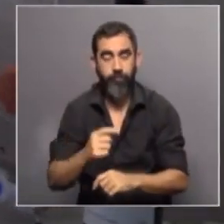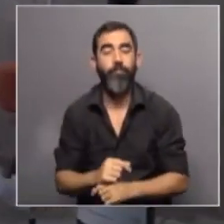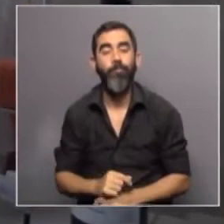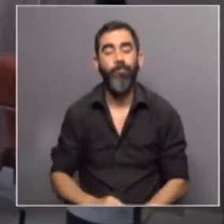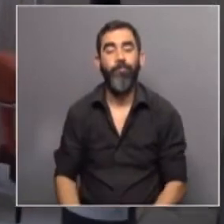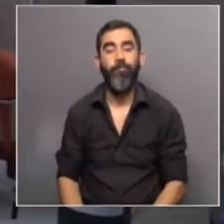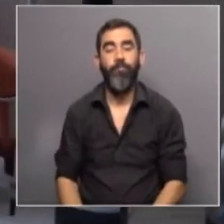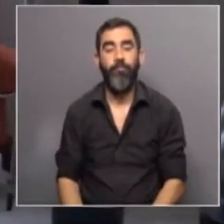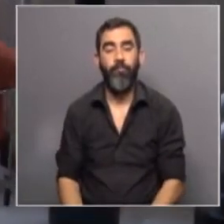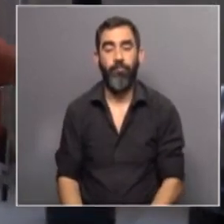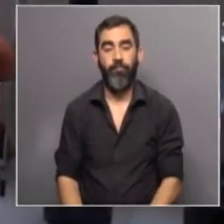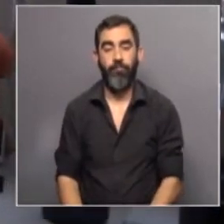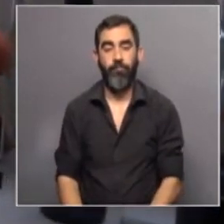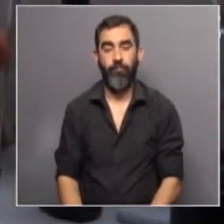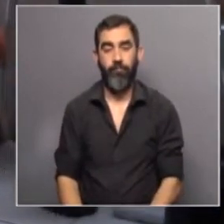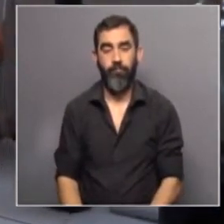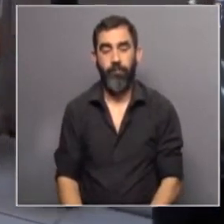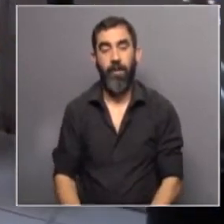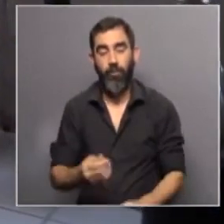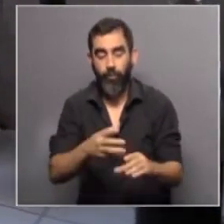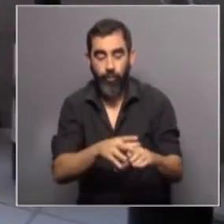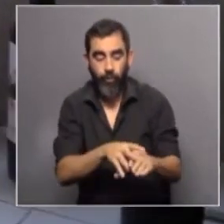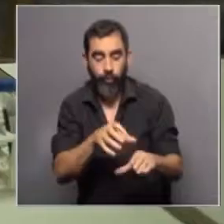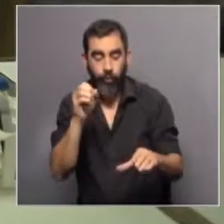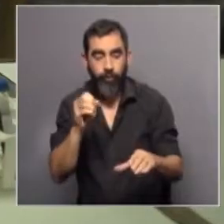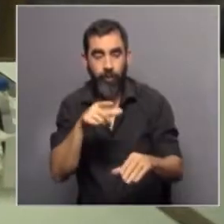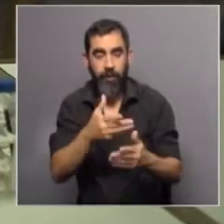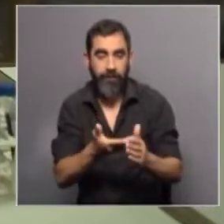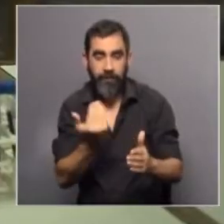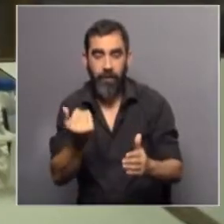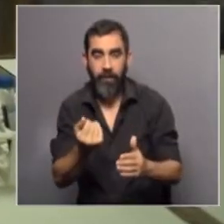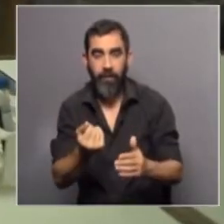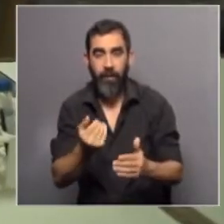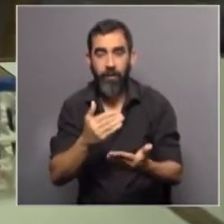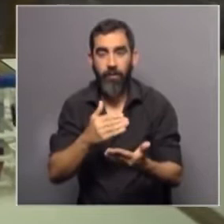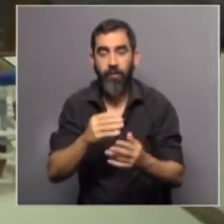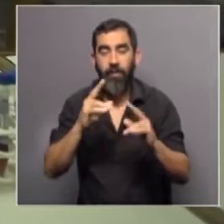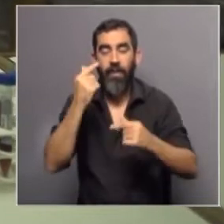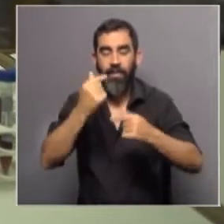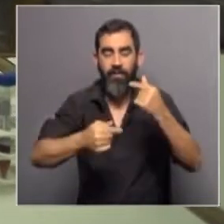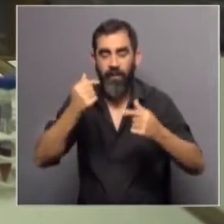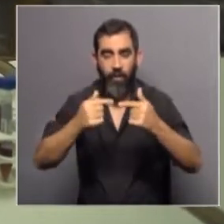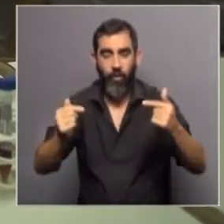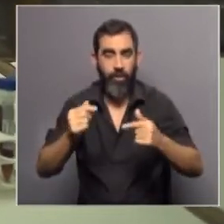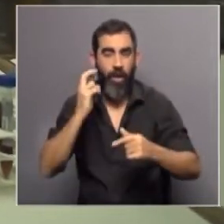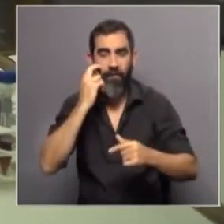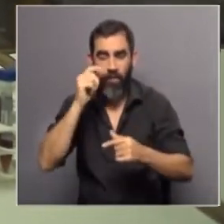nutracéuticos. Estamos extrayendo tal vez un bagaje de polifenoles que no está en el